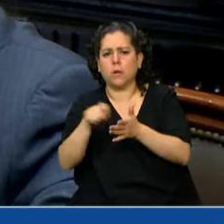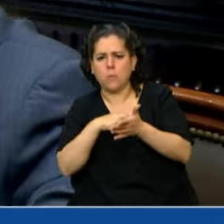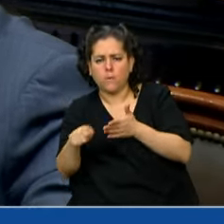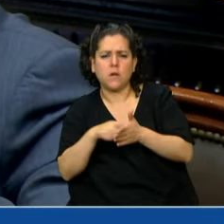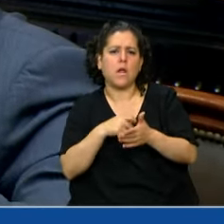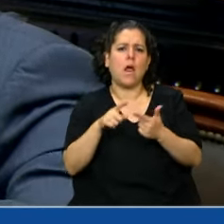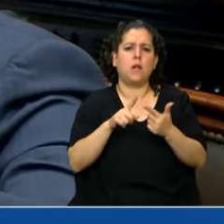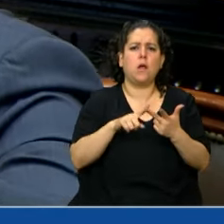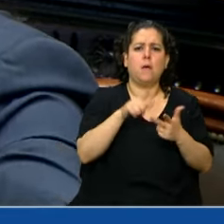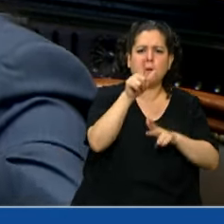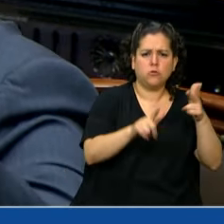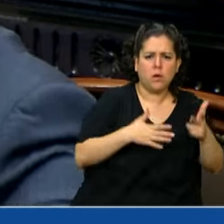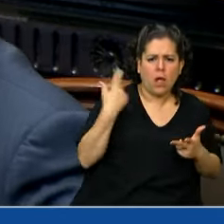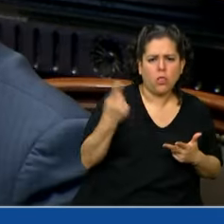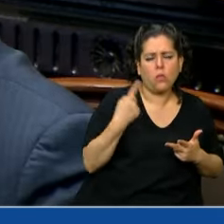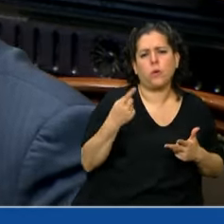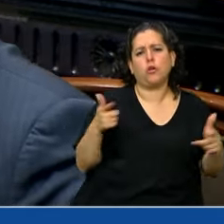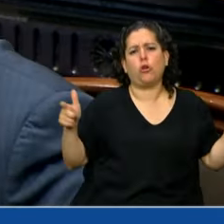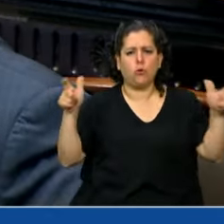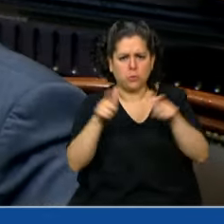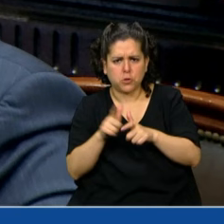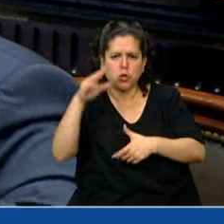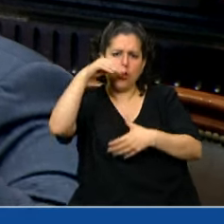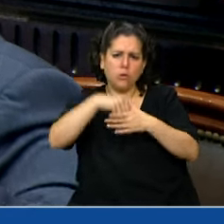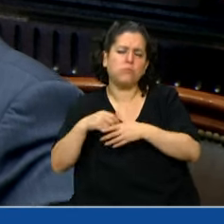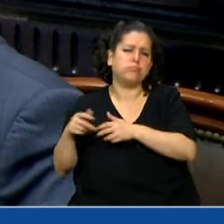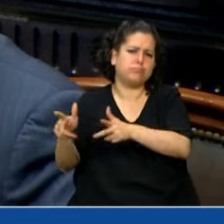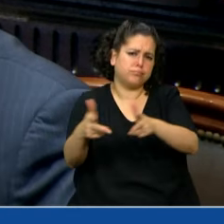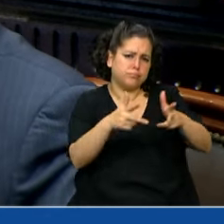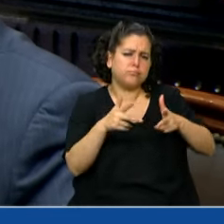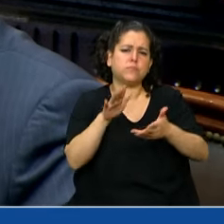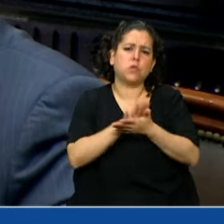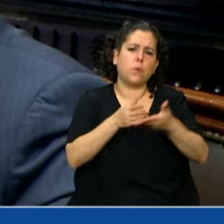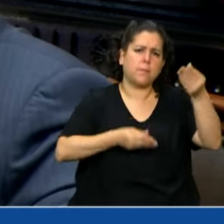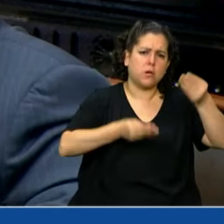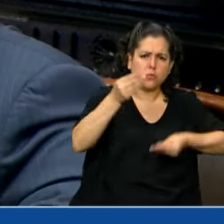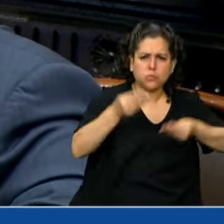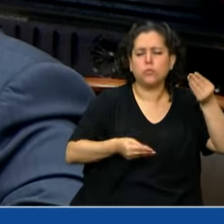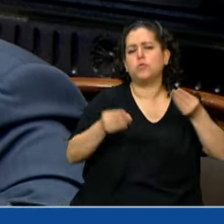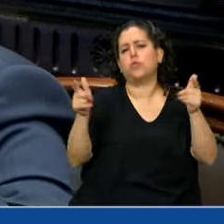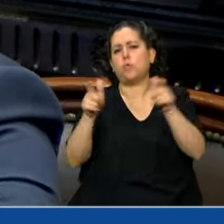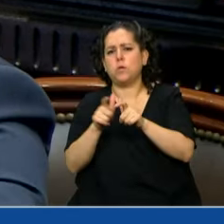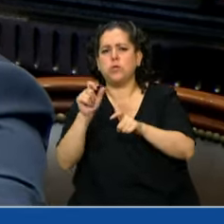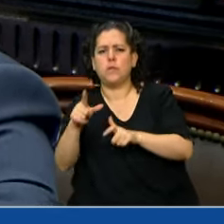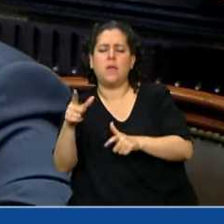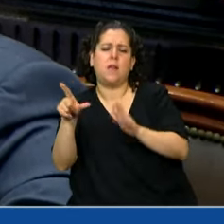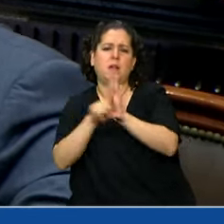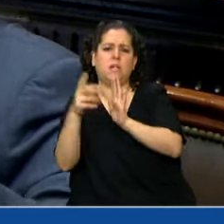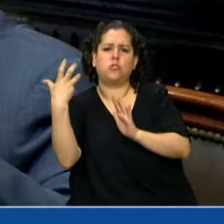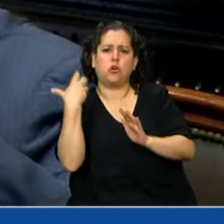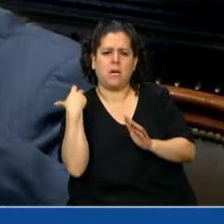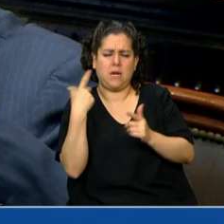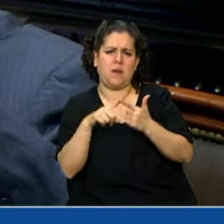mercado inmobiliario reunimos las comisiones de legislación General de presupuesto hicimos